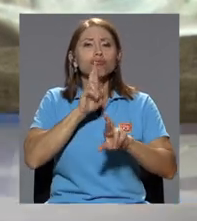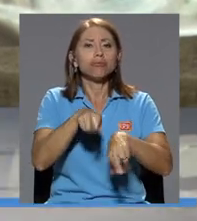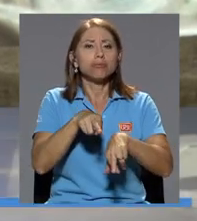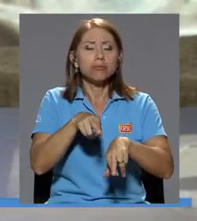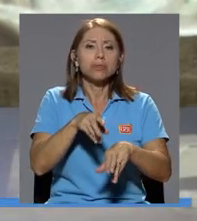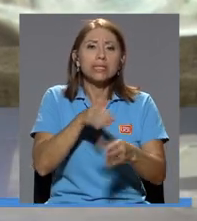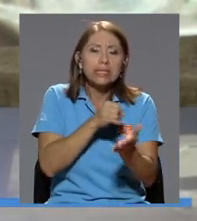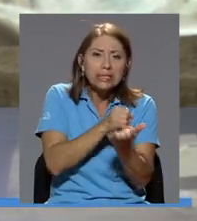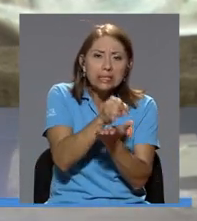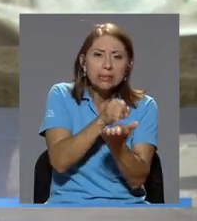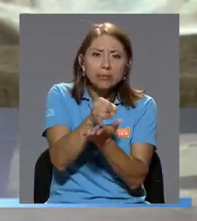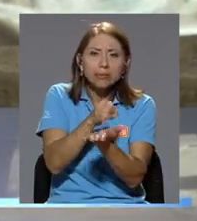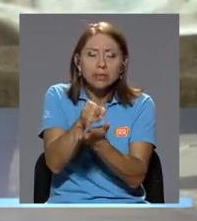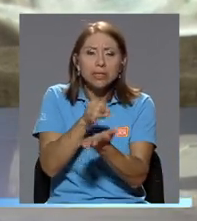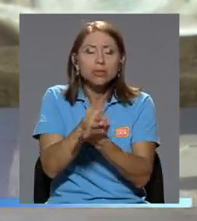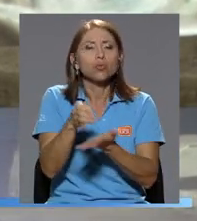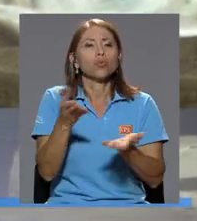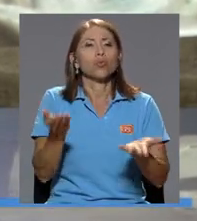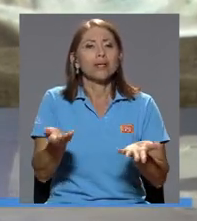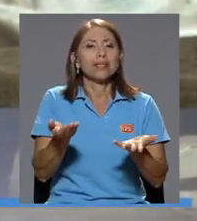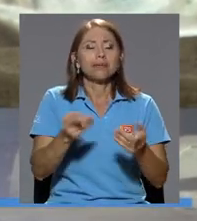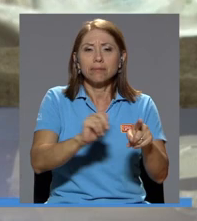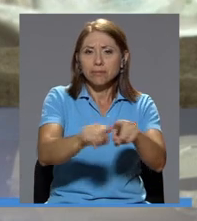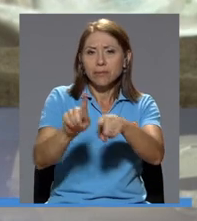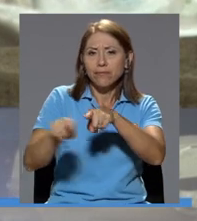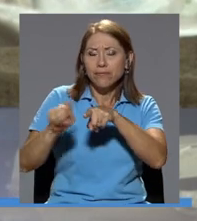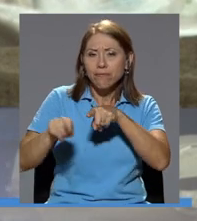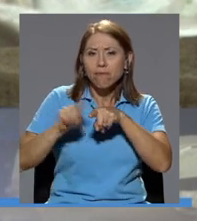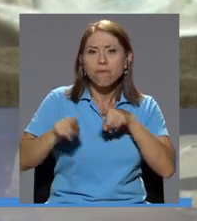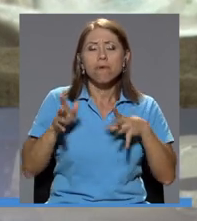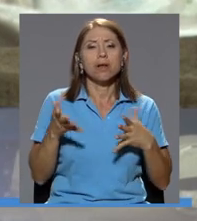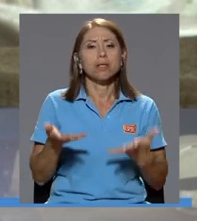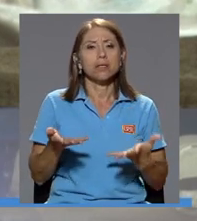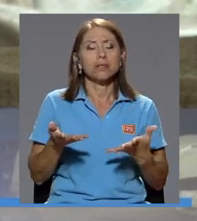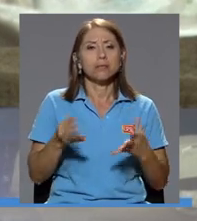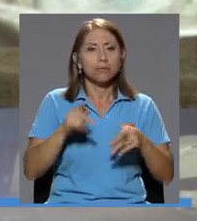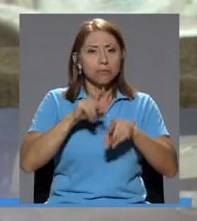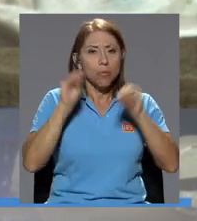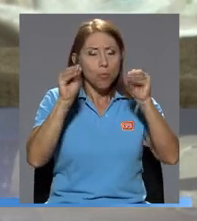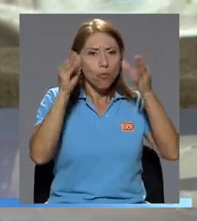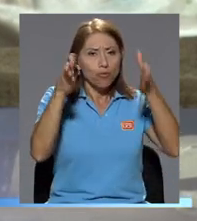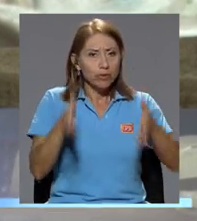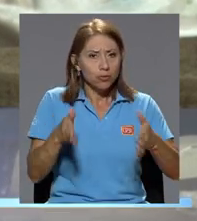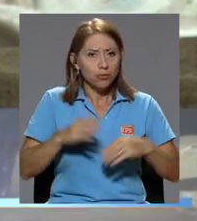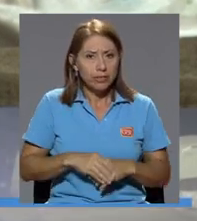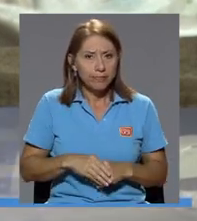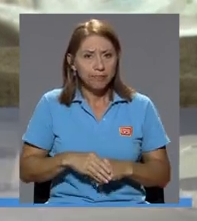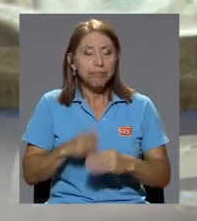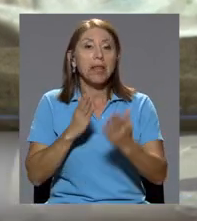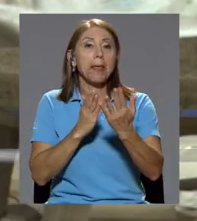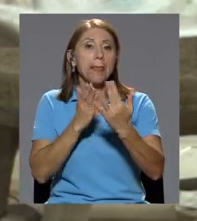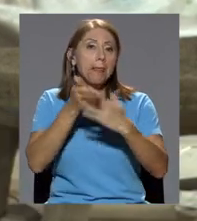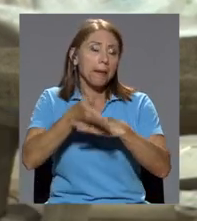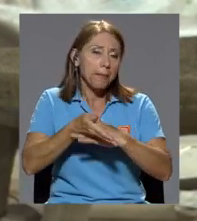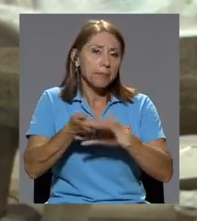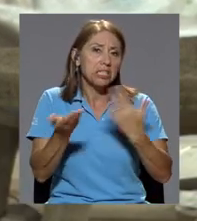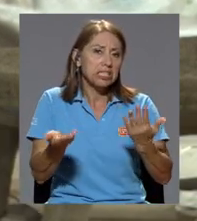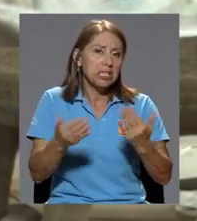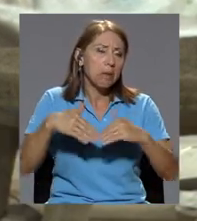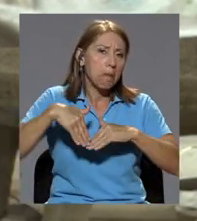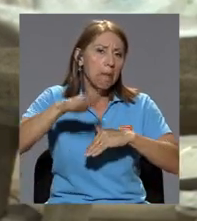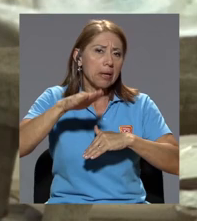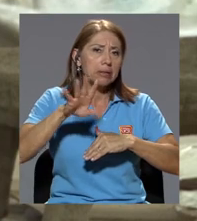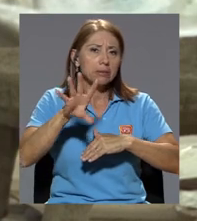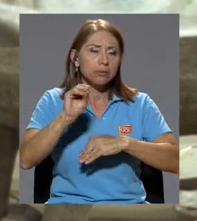de investigaciones de los diferentes profesores a través de más